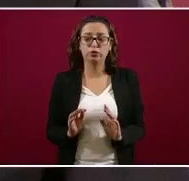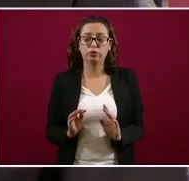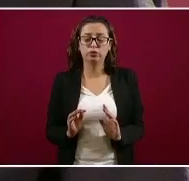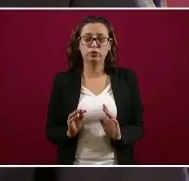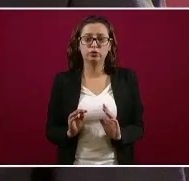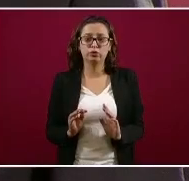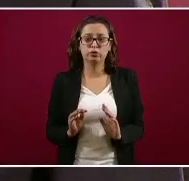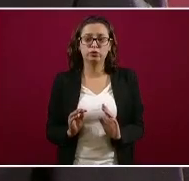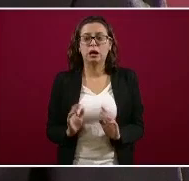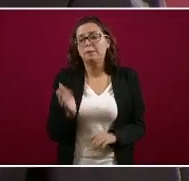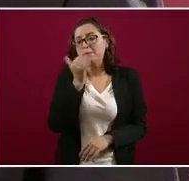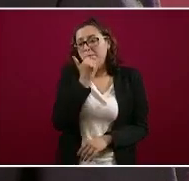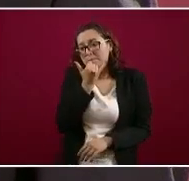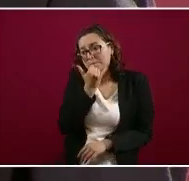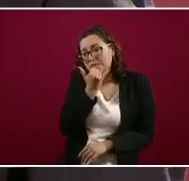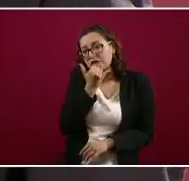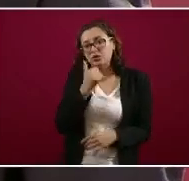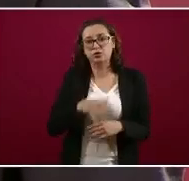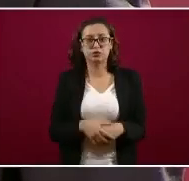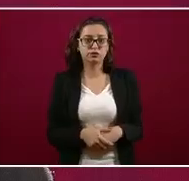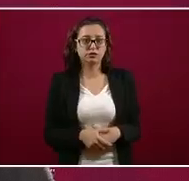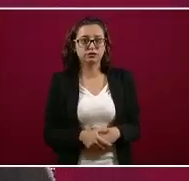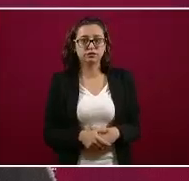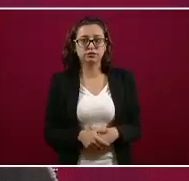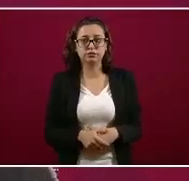lo sentimos mucho